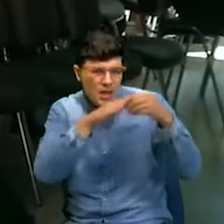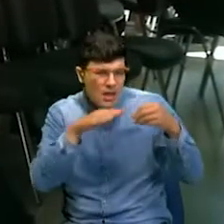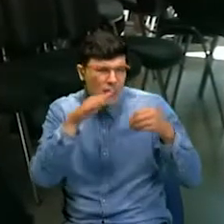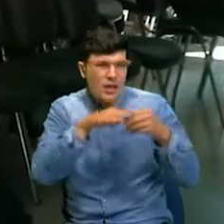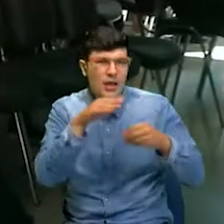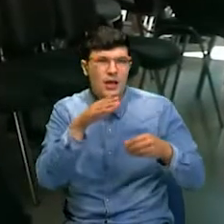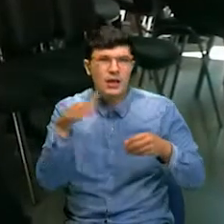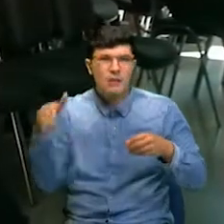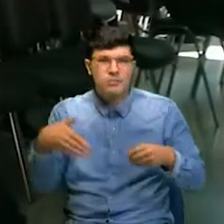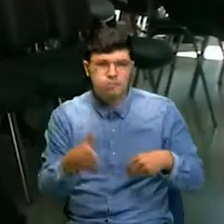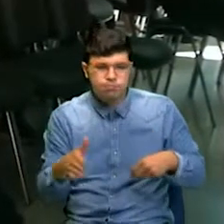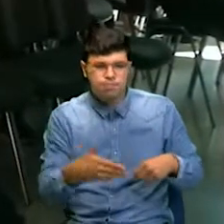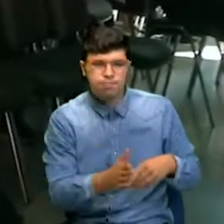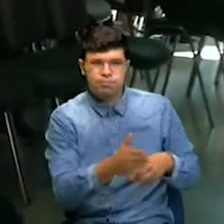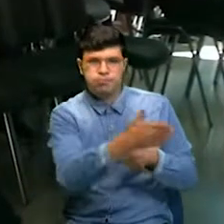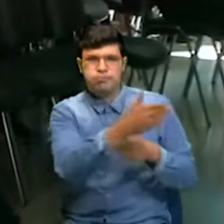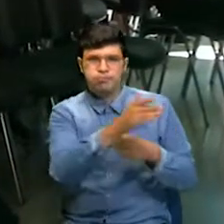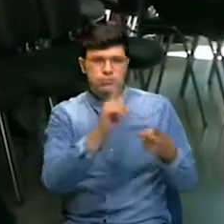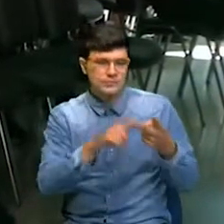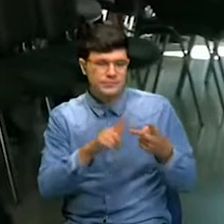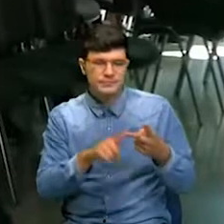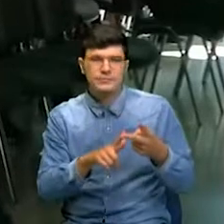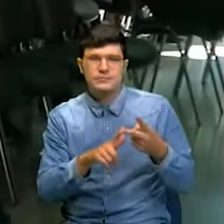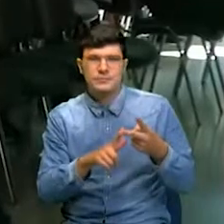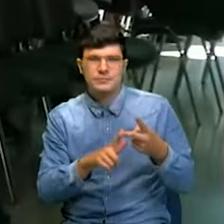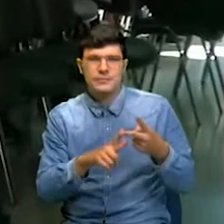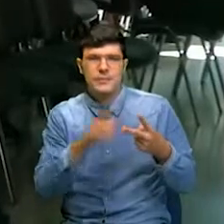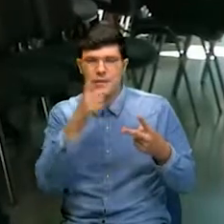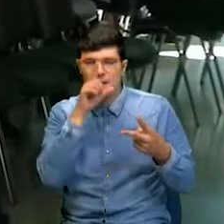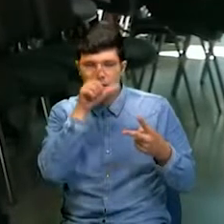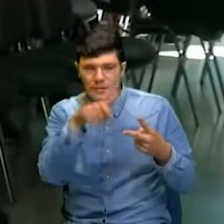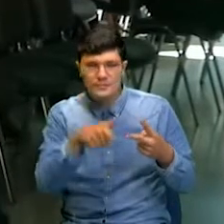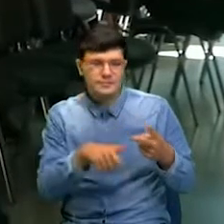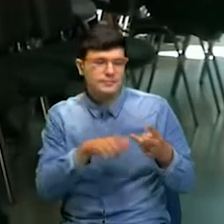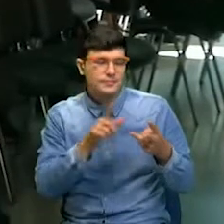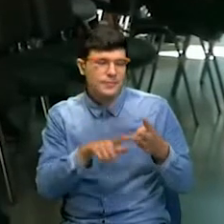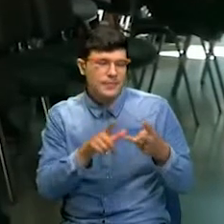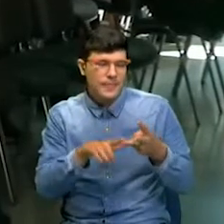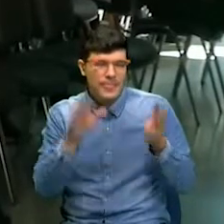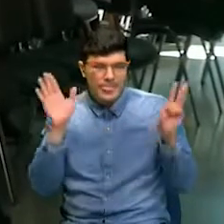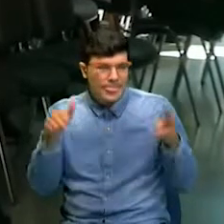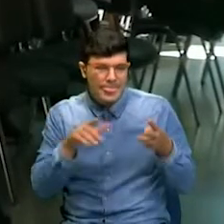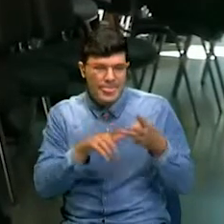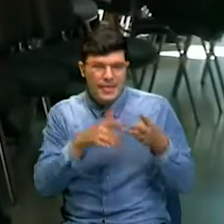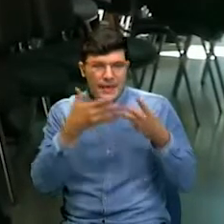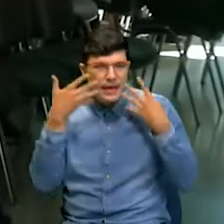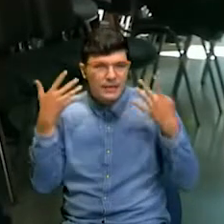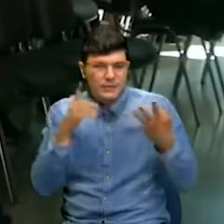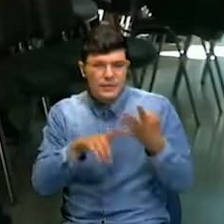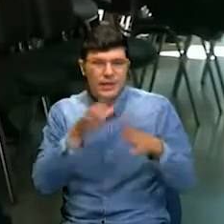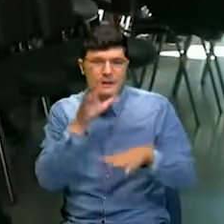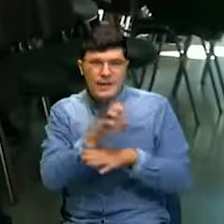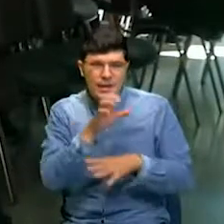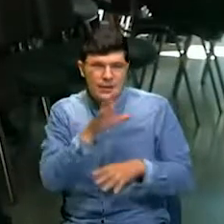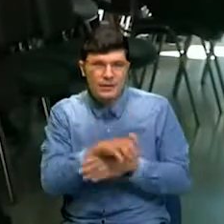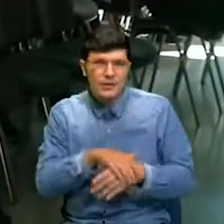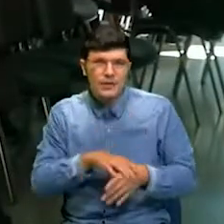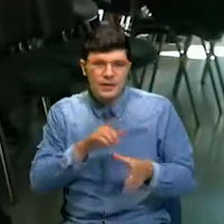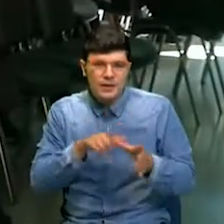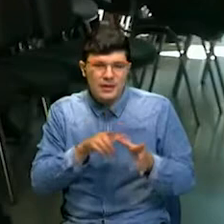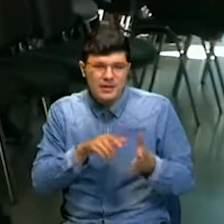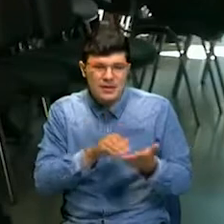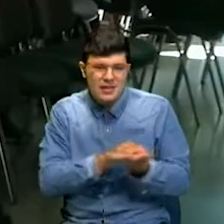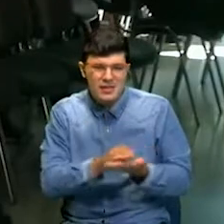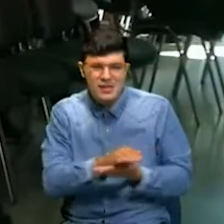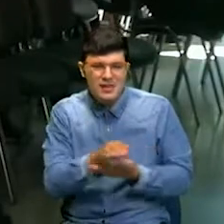los peces que se tienen en los acuarios, los pajaritos, todo tipo, gatos, perros, hámster,